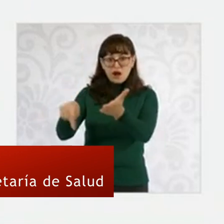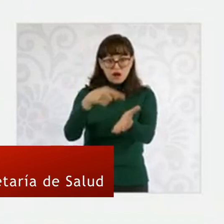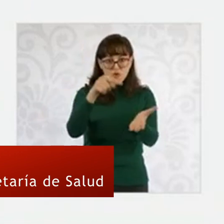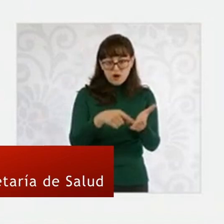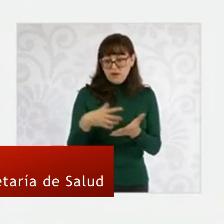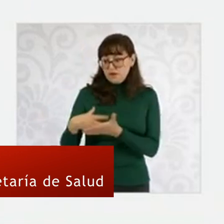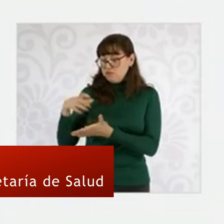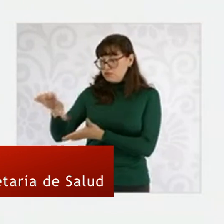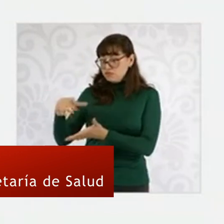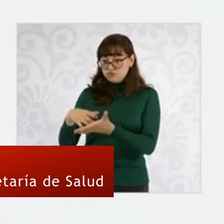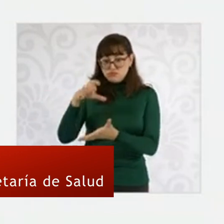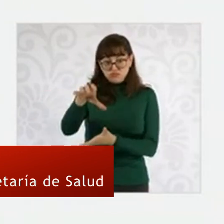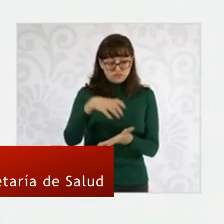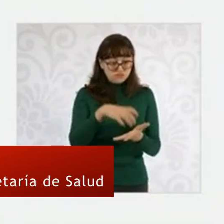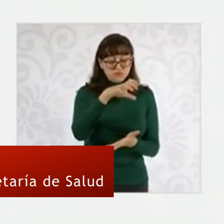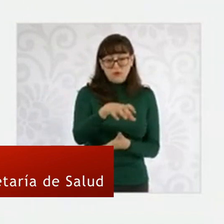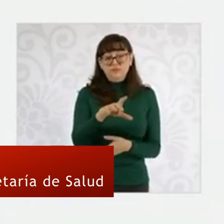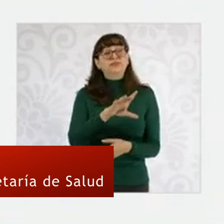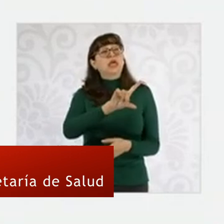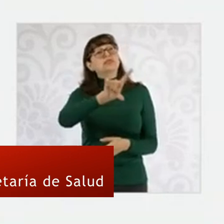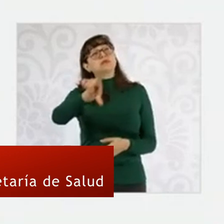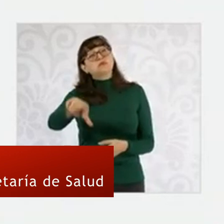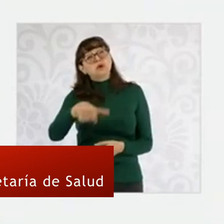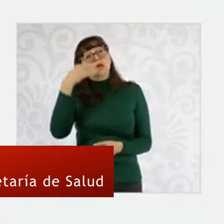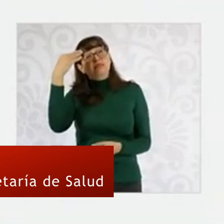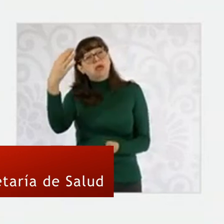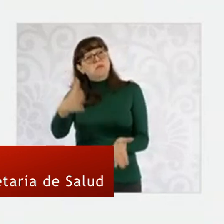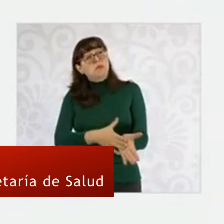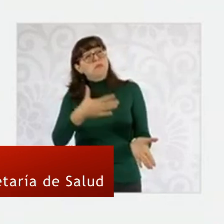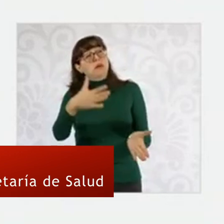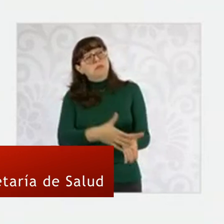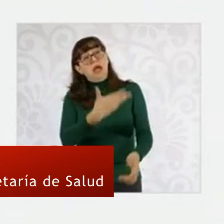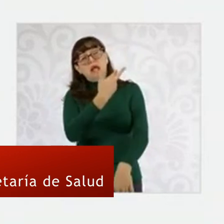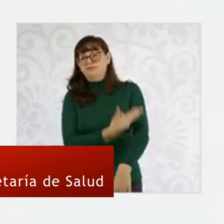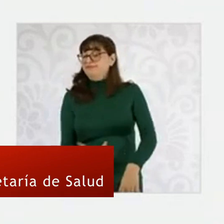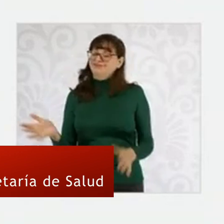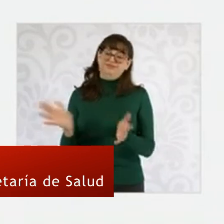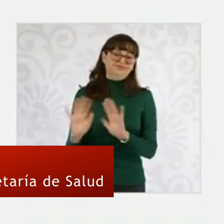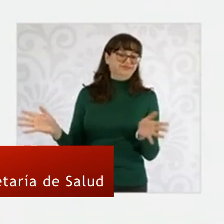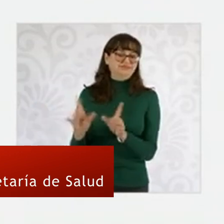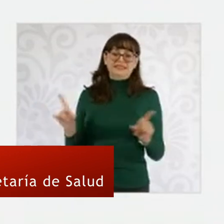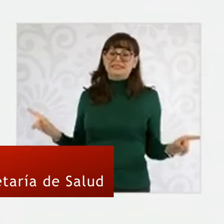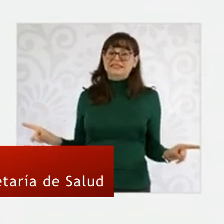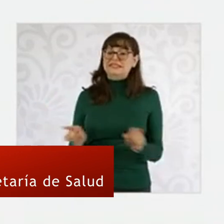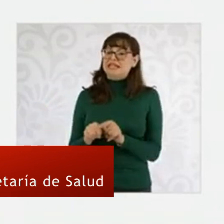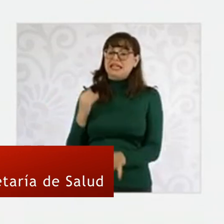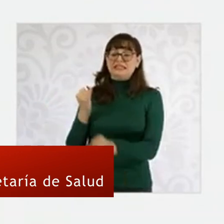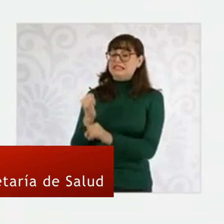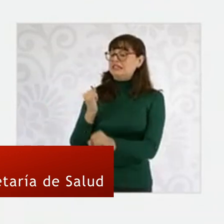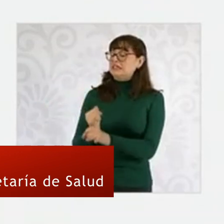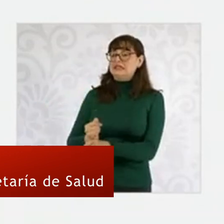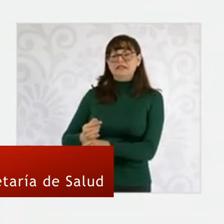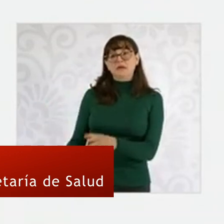burocracia excesiva ni papelería abundante para poder mover el suministro y más bien garantizar su trazabilidad de